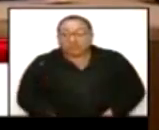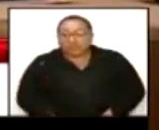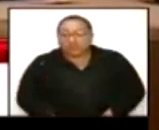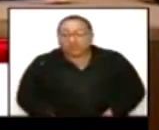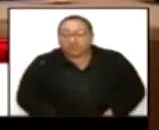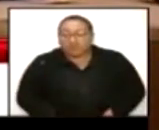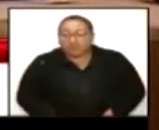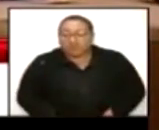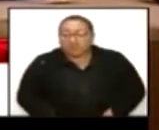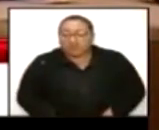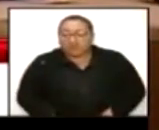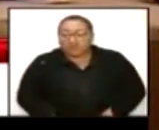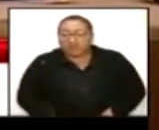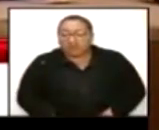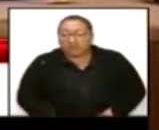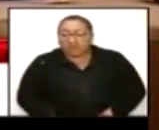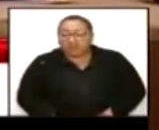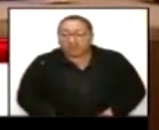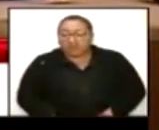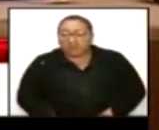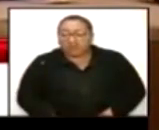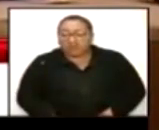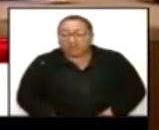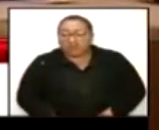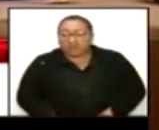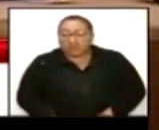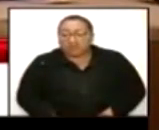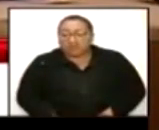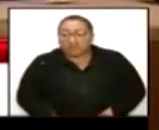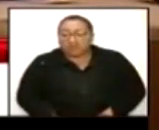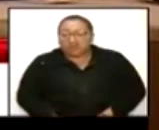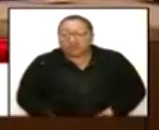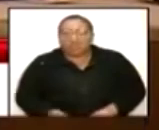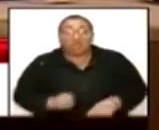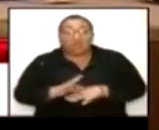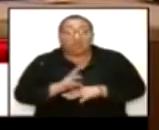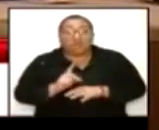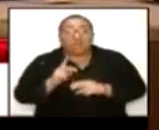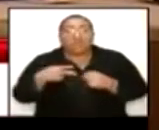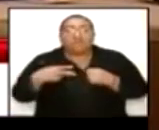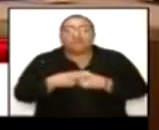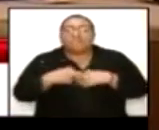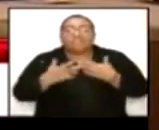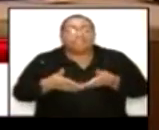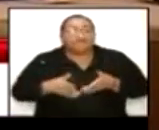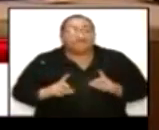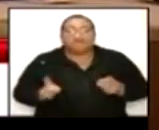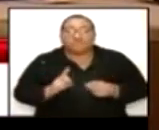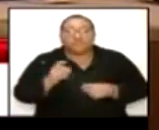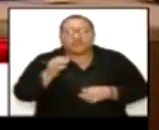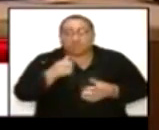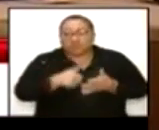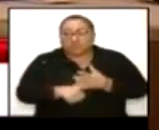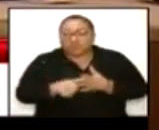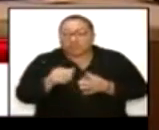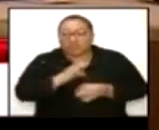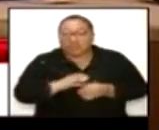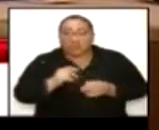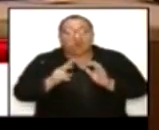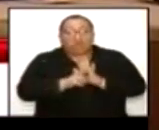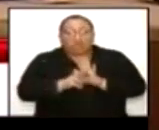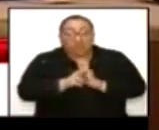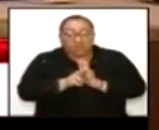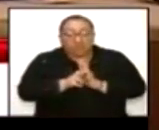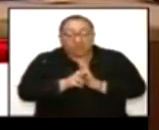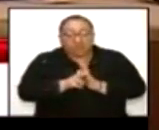sustentada recomendara la interrupción del embarazo. Por si acaso, la solicitud siempre tiene un carácter